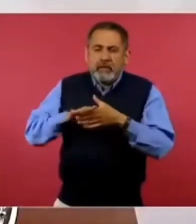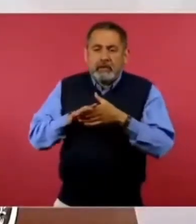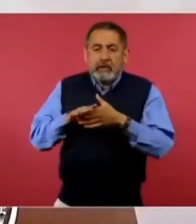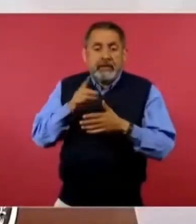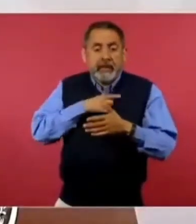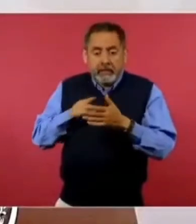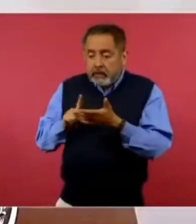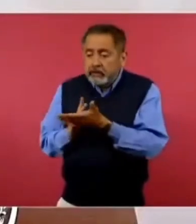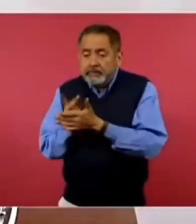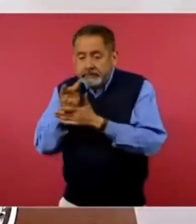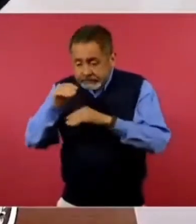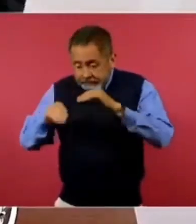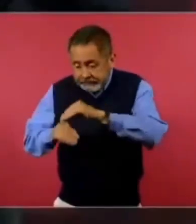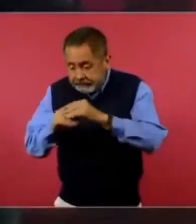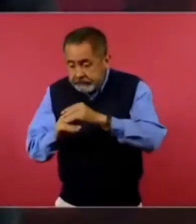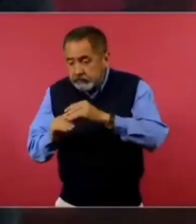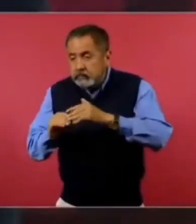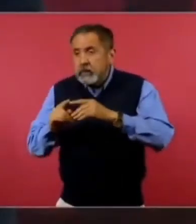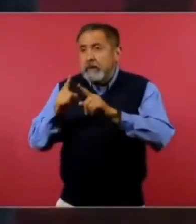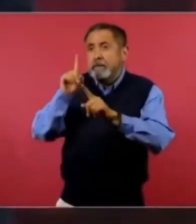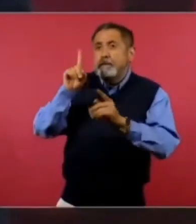1.500 metros a nivel del mar,